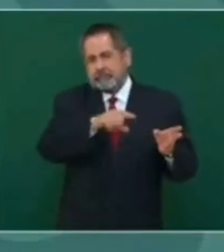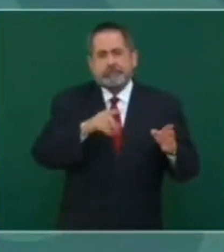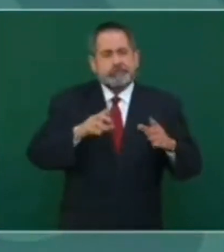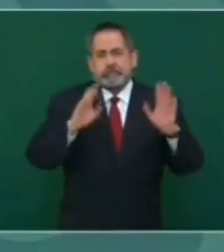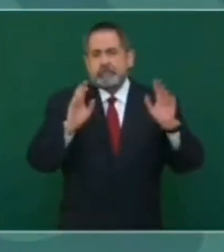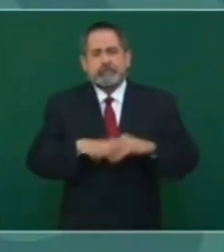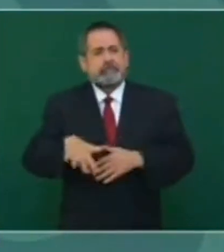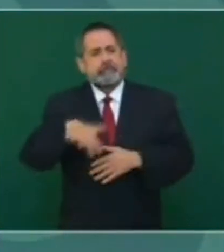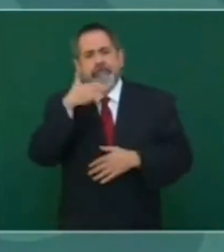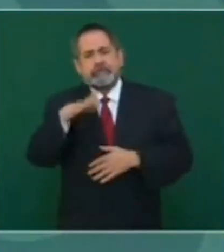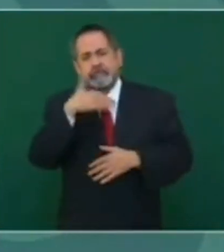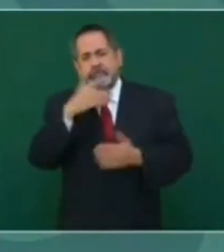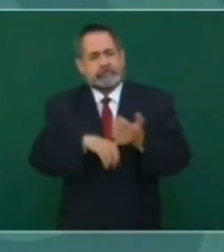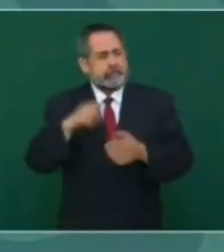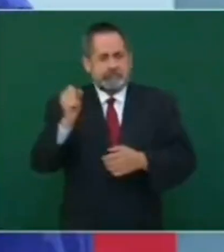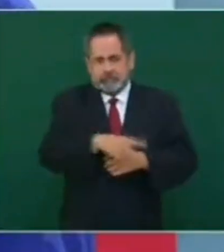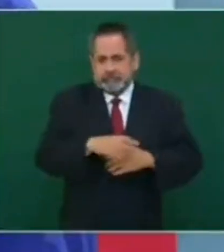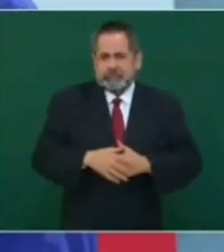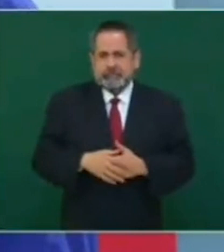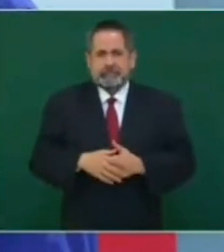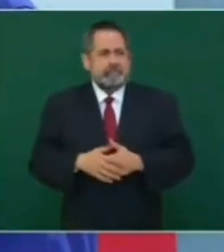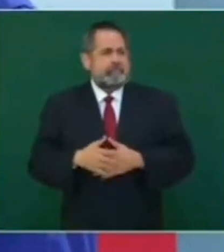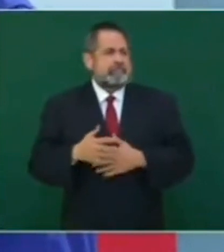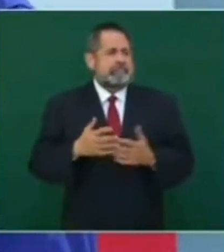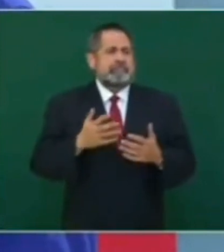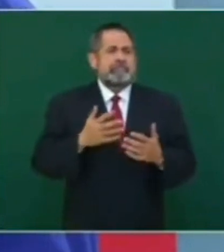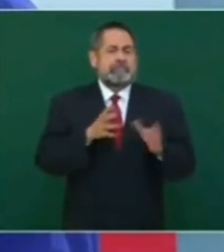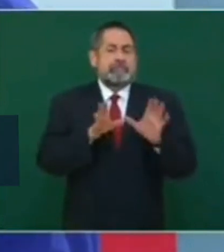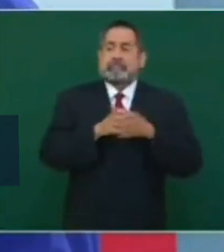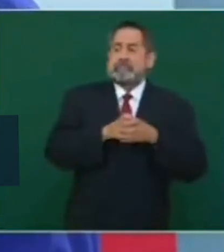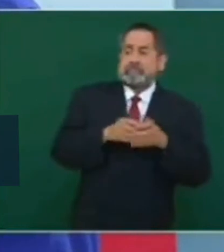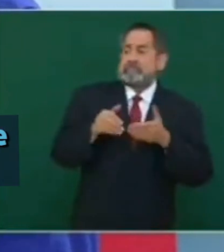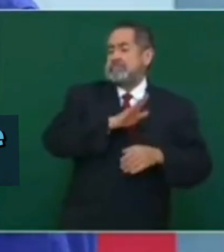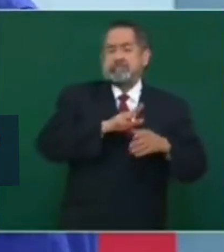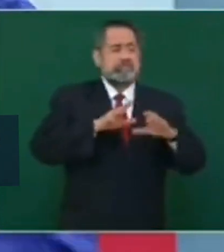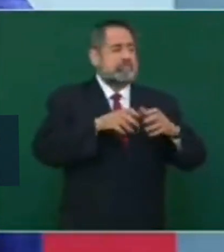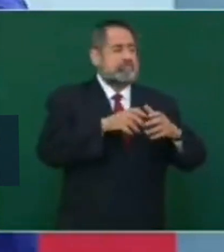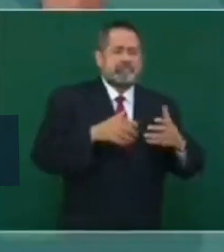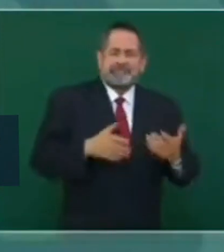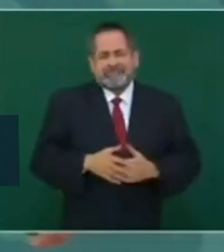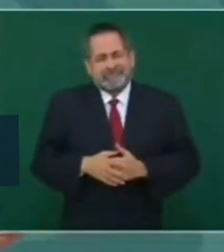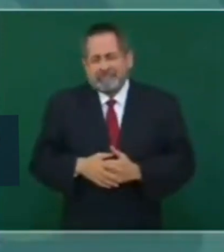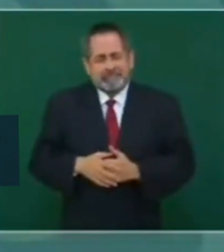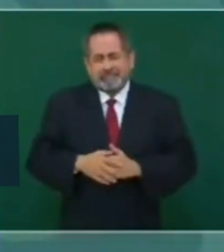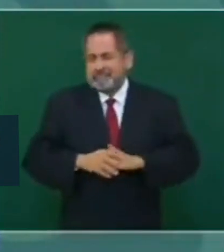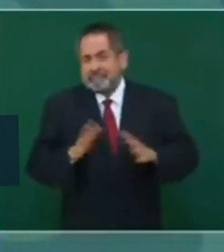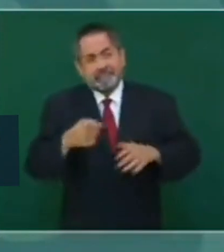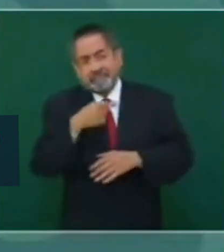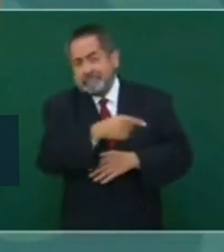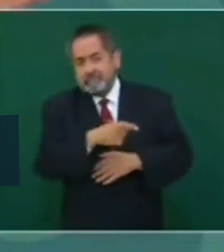de corrupción de clasismo de racismo y yo toco este tema